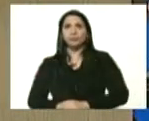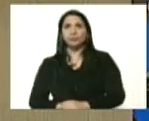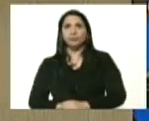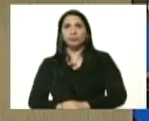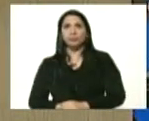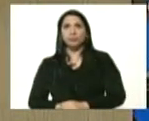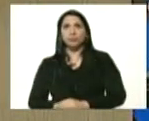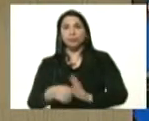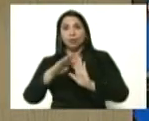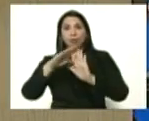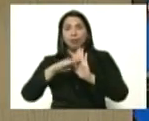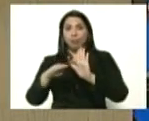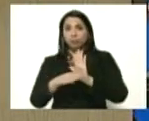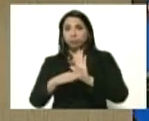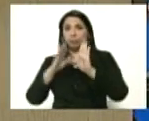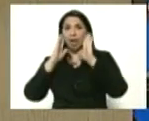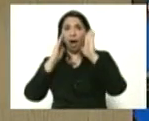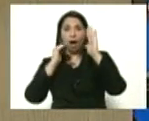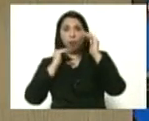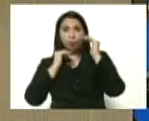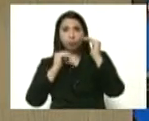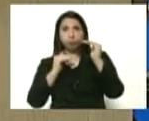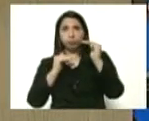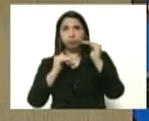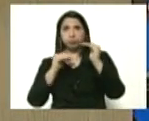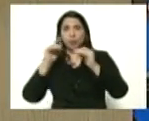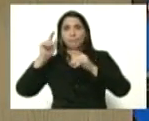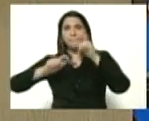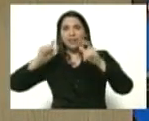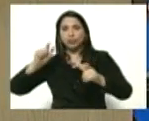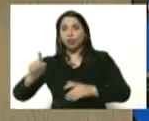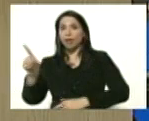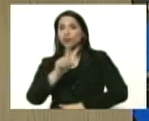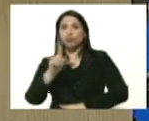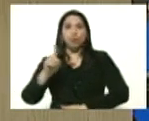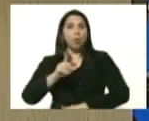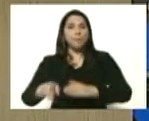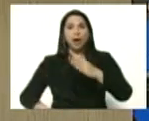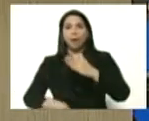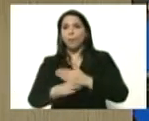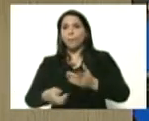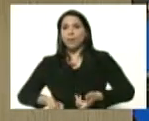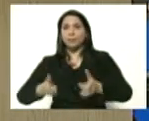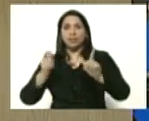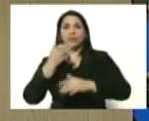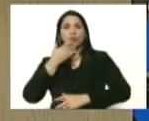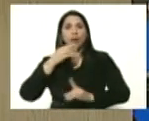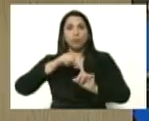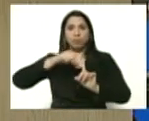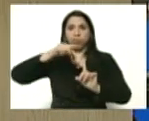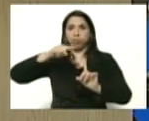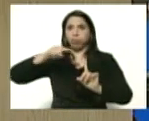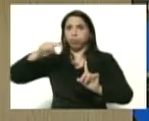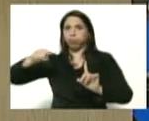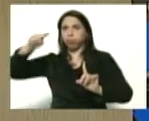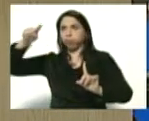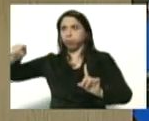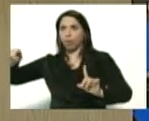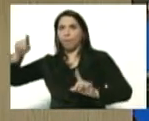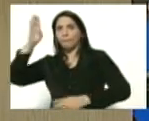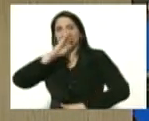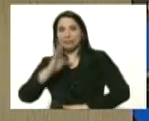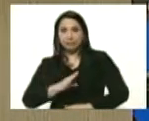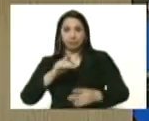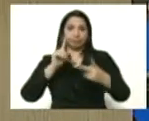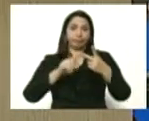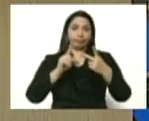el protocolo de atención de los connacionales. No vamos a permitir que la curva exponencial de Brasil, que la curva